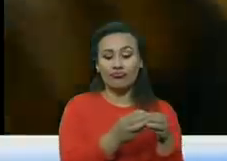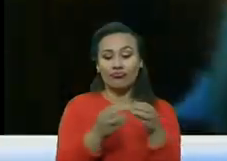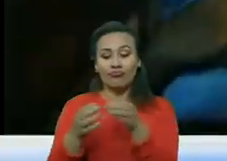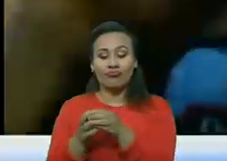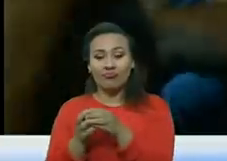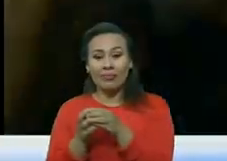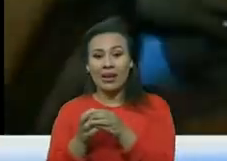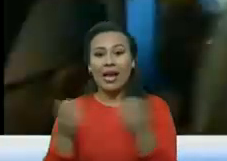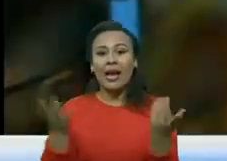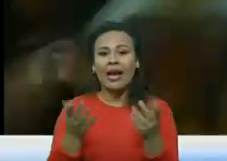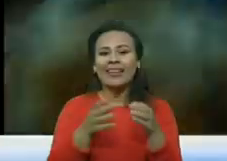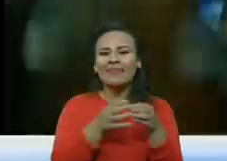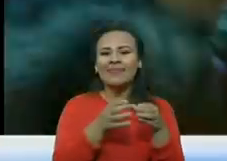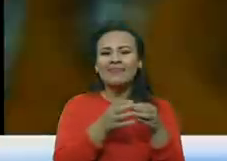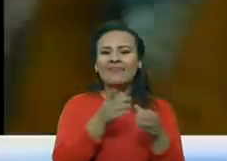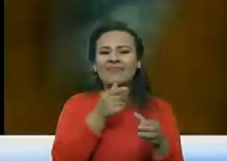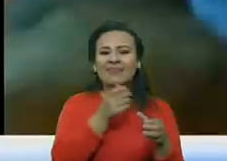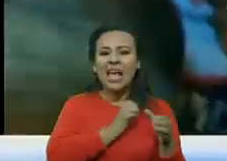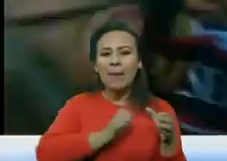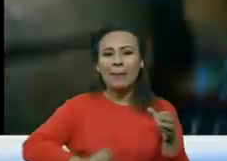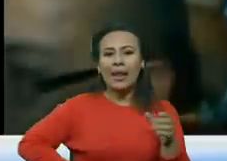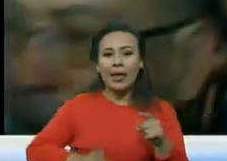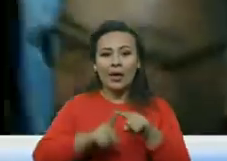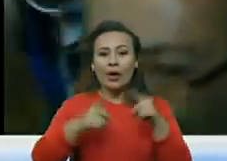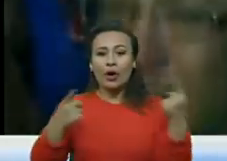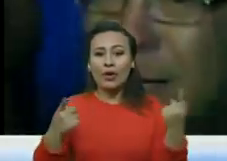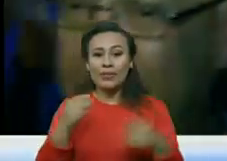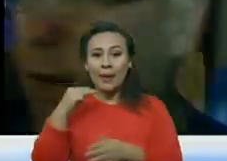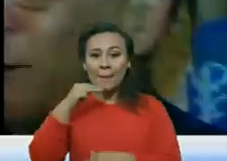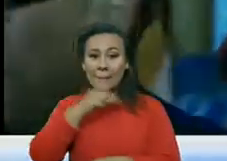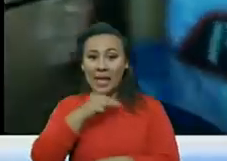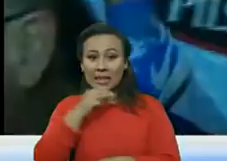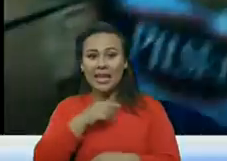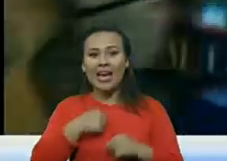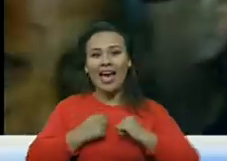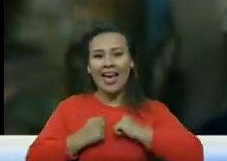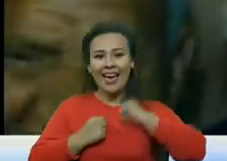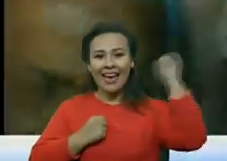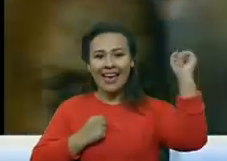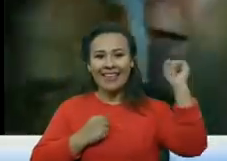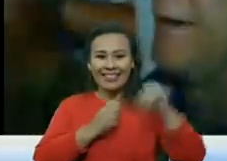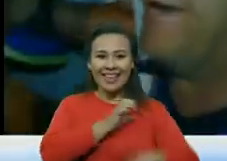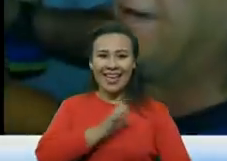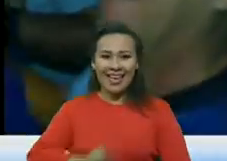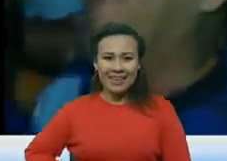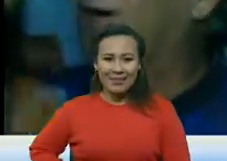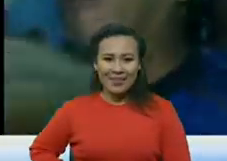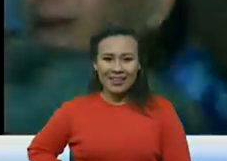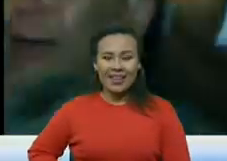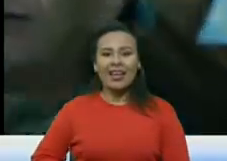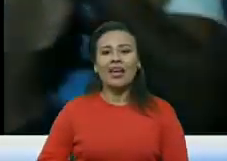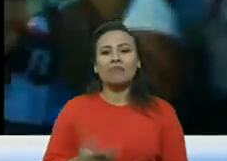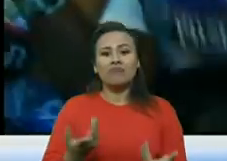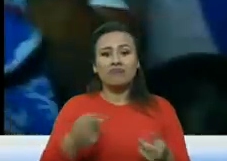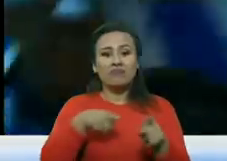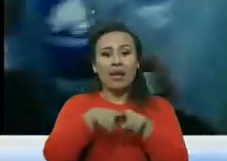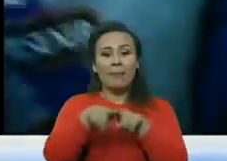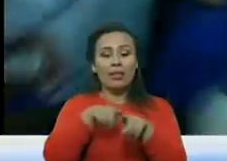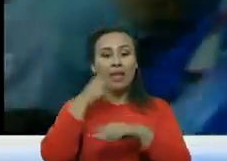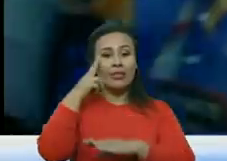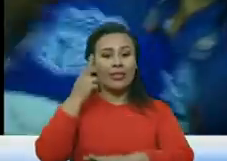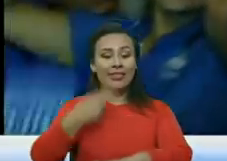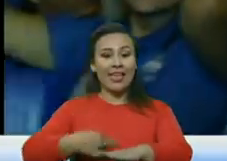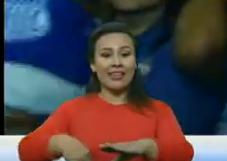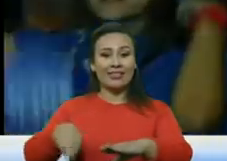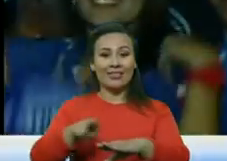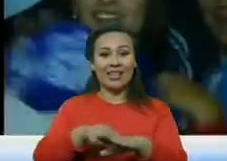mediodía. Gente que ha venido aquí de diferentes provincias a celebrar. Y vamos a mostrarle en este momento